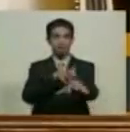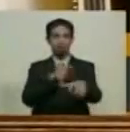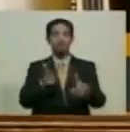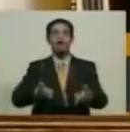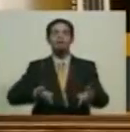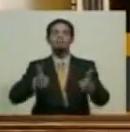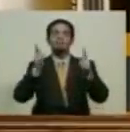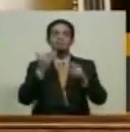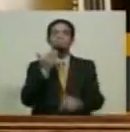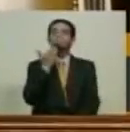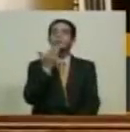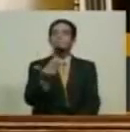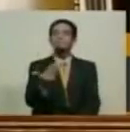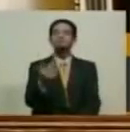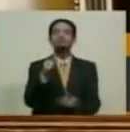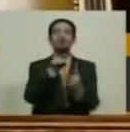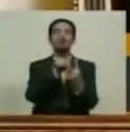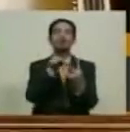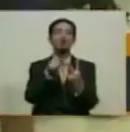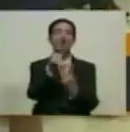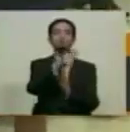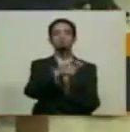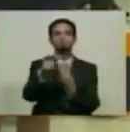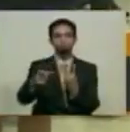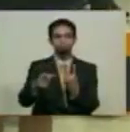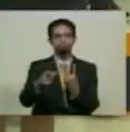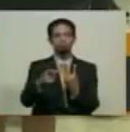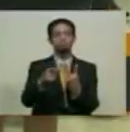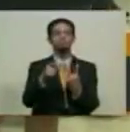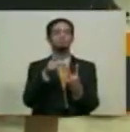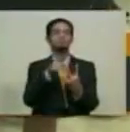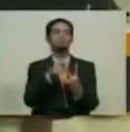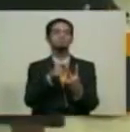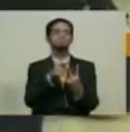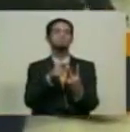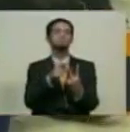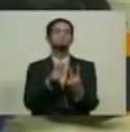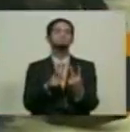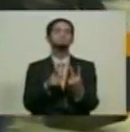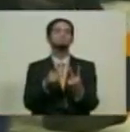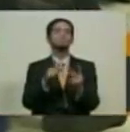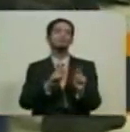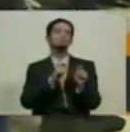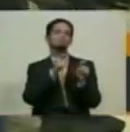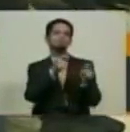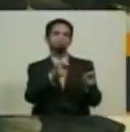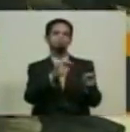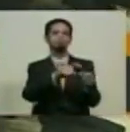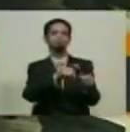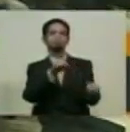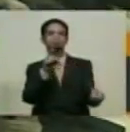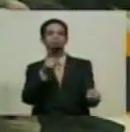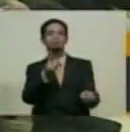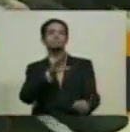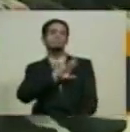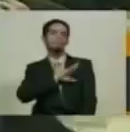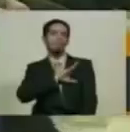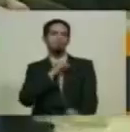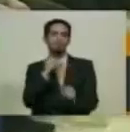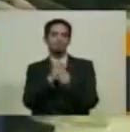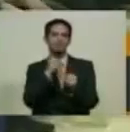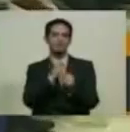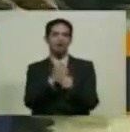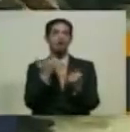permiso a los constituyentes Delcy Rodríguez, así como Eduardo Piñate, para que se separen temporalmente de sus funciones para